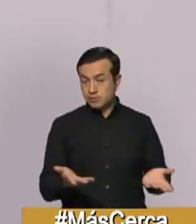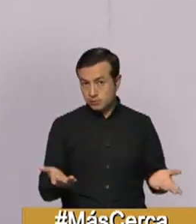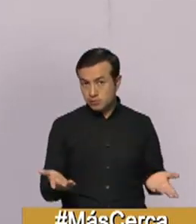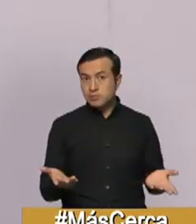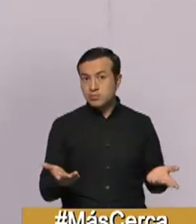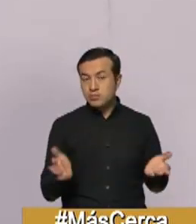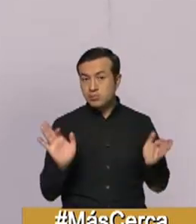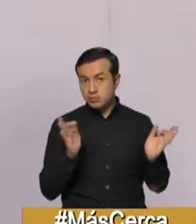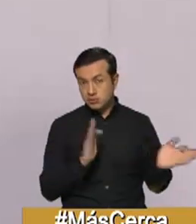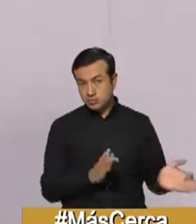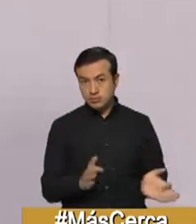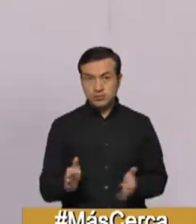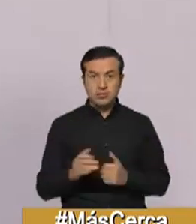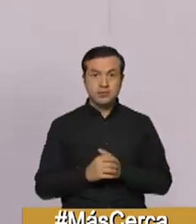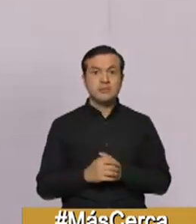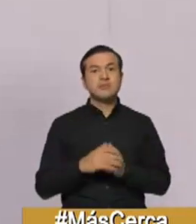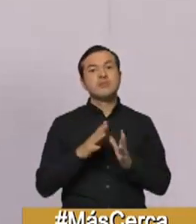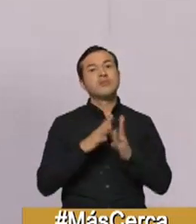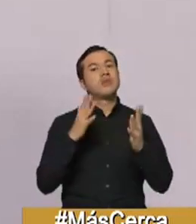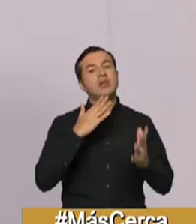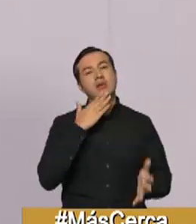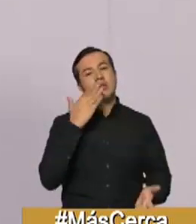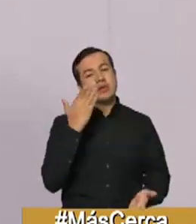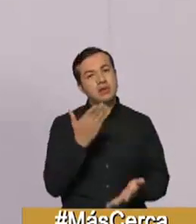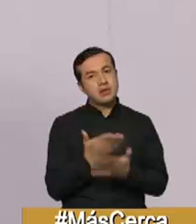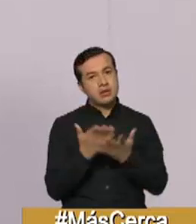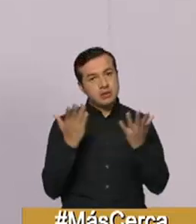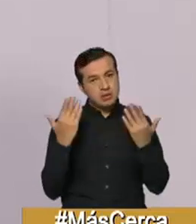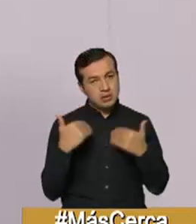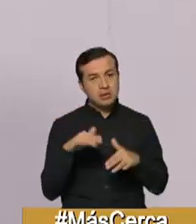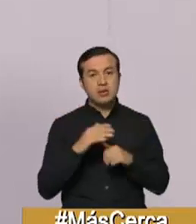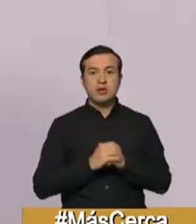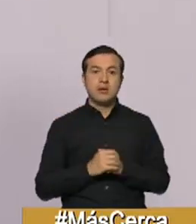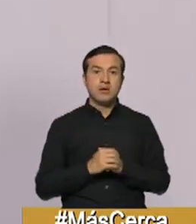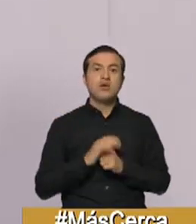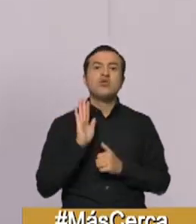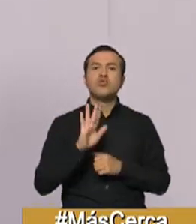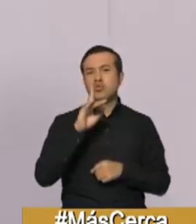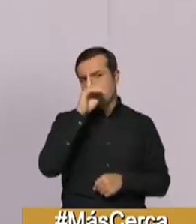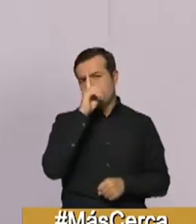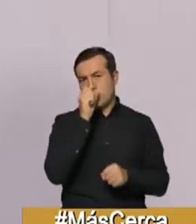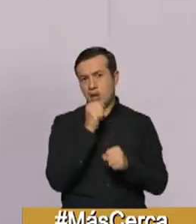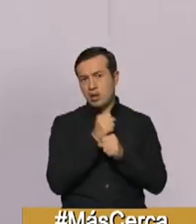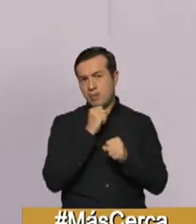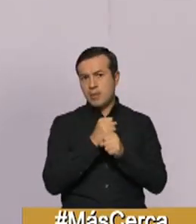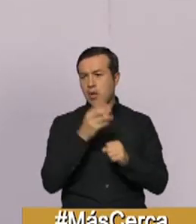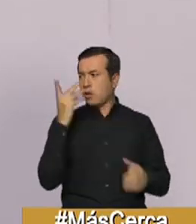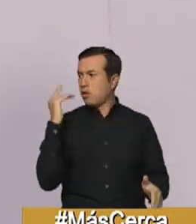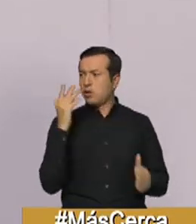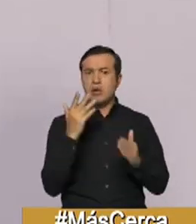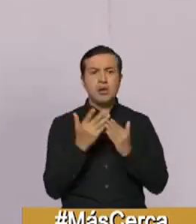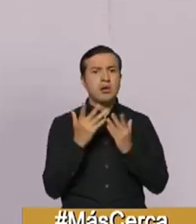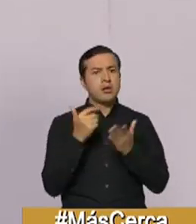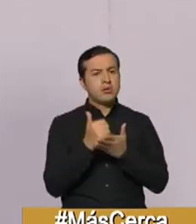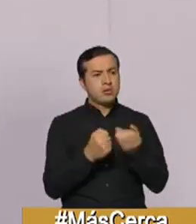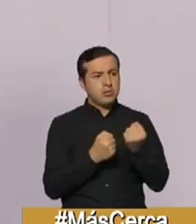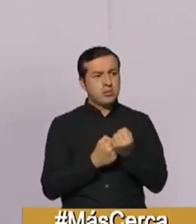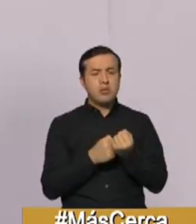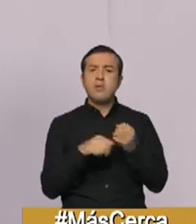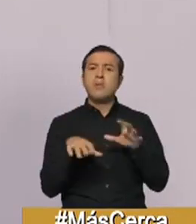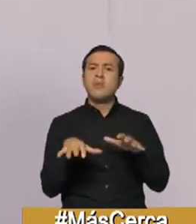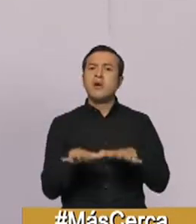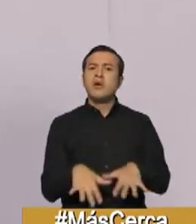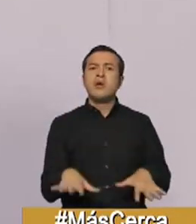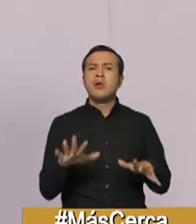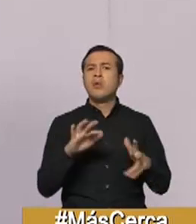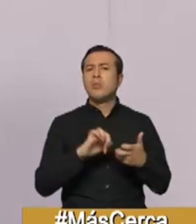este tratamiento. Muchas gracias por acompañarnos en esta mañana. A lo largo de su trabajo alrededor de el rescate de estos perritos, ¿cuál es